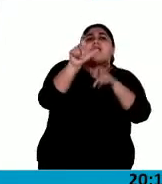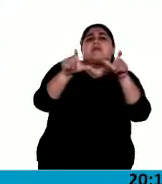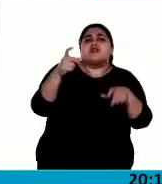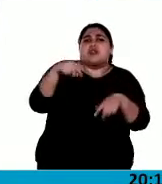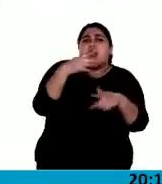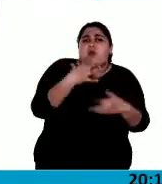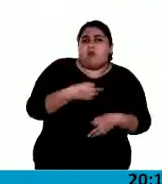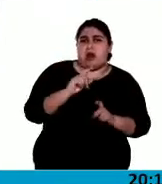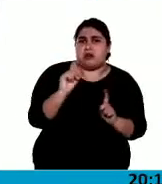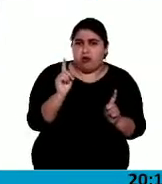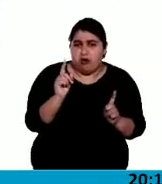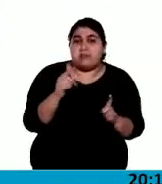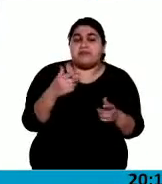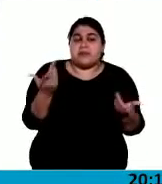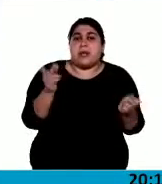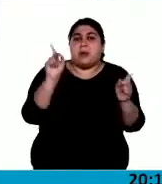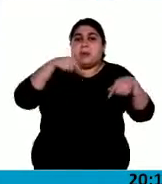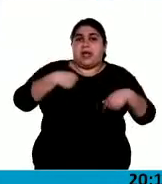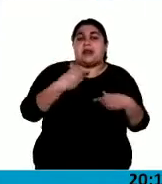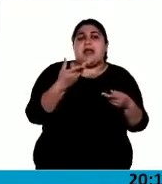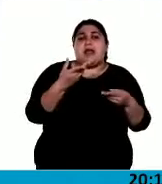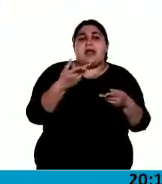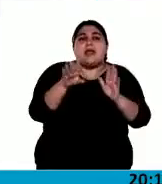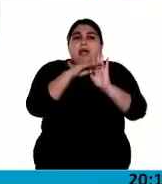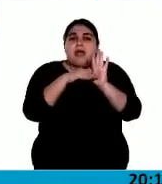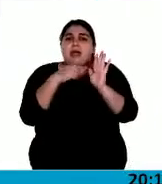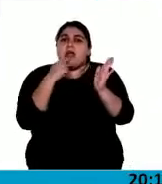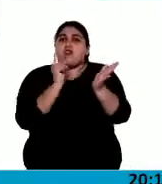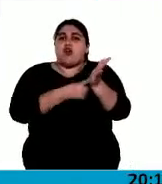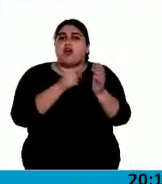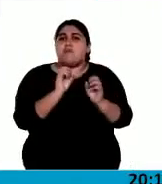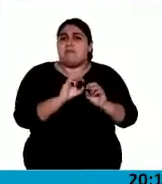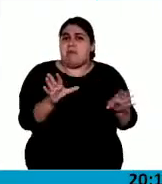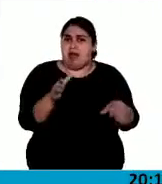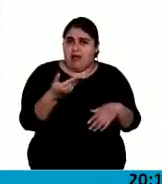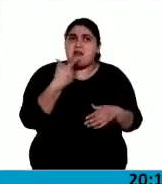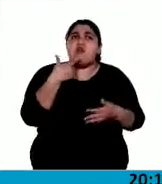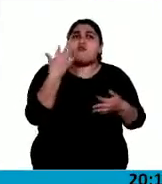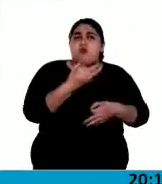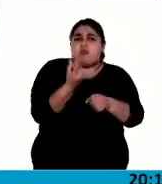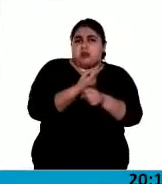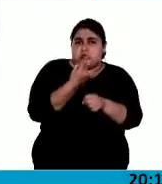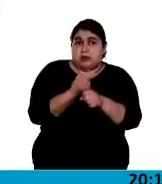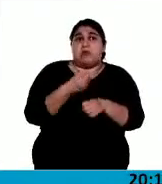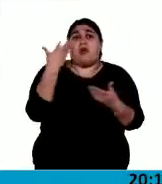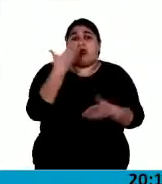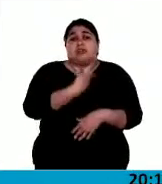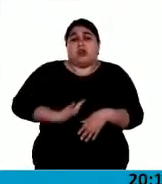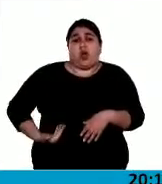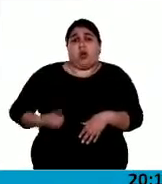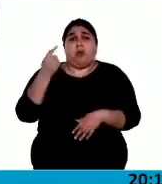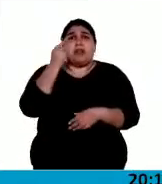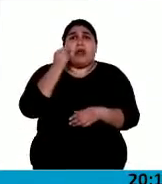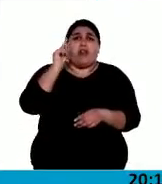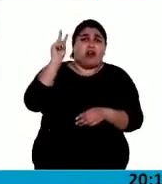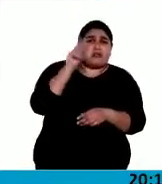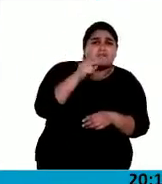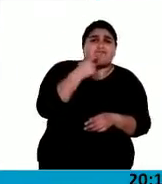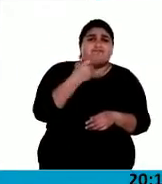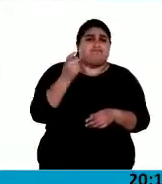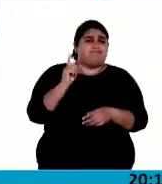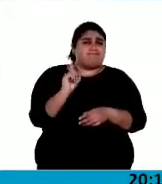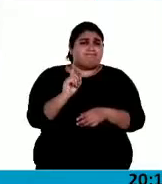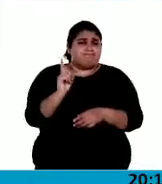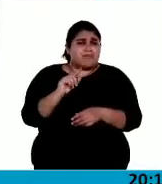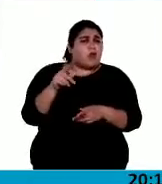sino justamente que la norma está mal, es incumplible, y eso es lo que vemos que el gobernador hoy no escucha, no cambia el